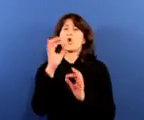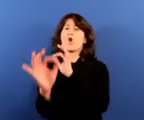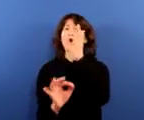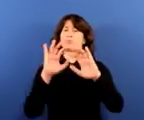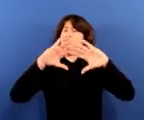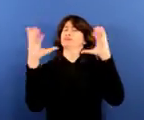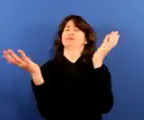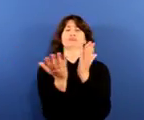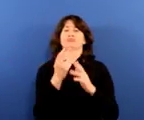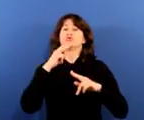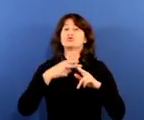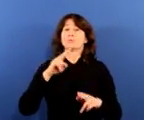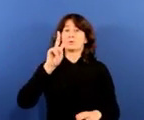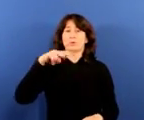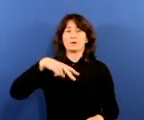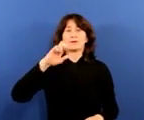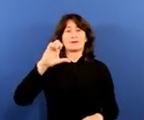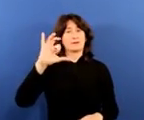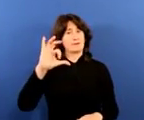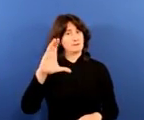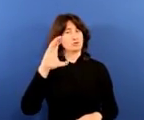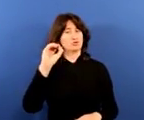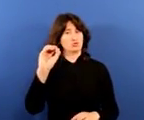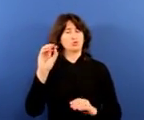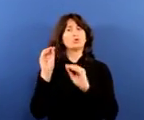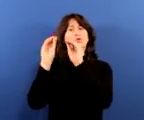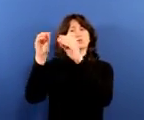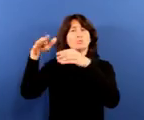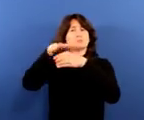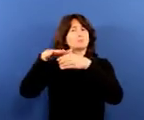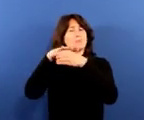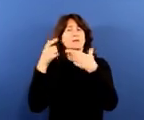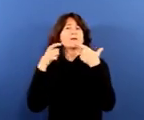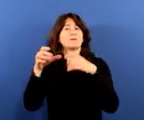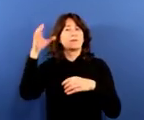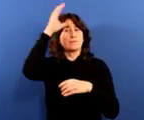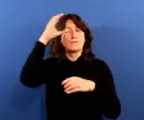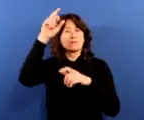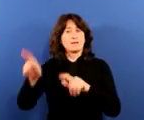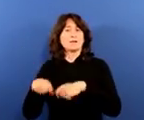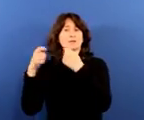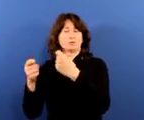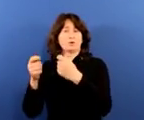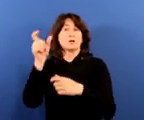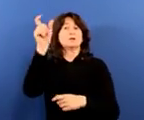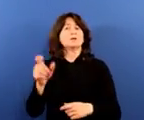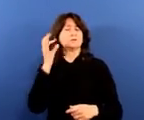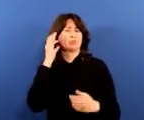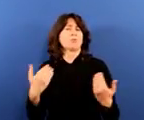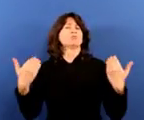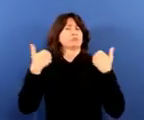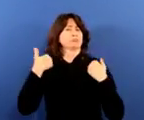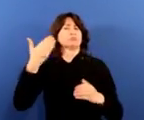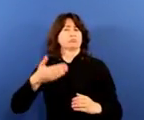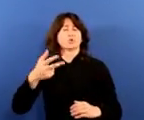El diputado general de Vizcaya, José Luis Bilbao, ha recibido a la subdirectora general de Ciencias Naturales de la UNESCO, Gretchen Calongi, que se